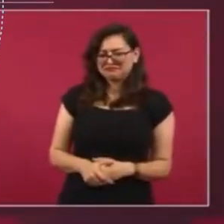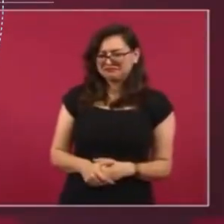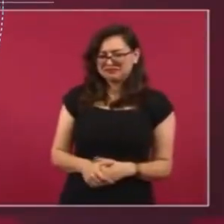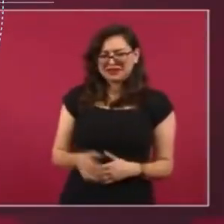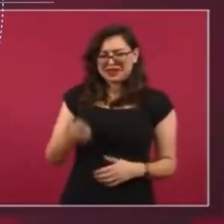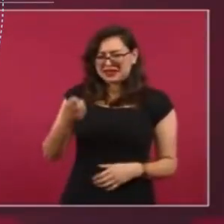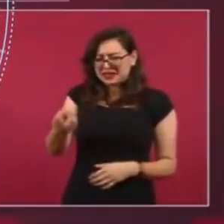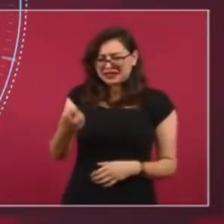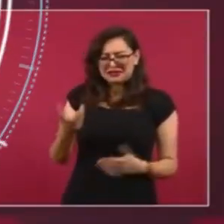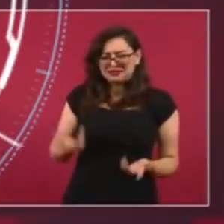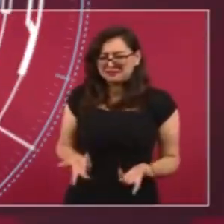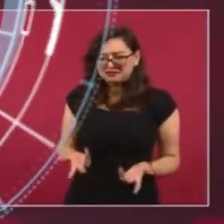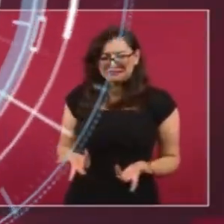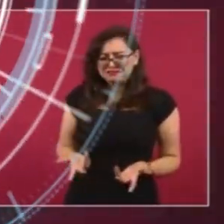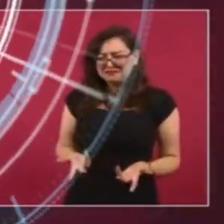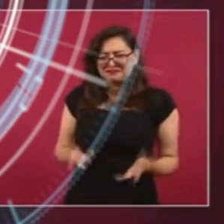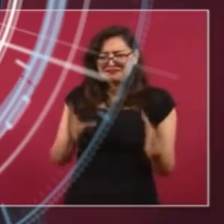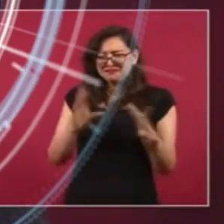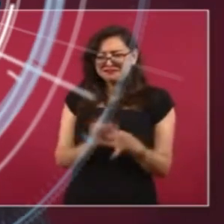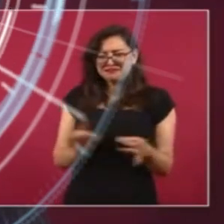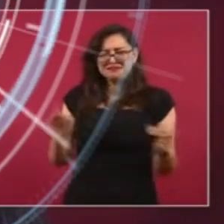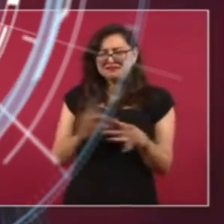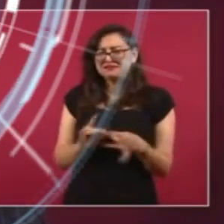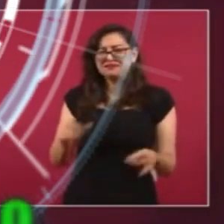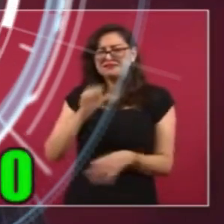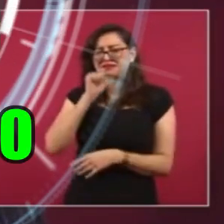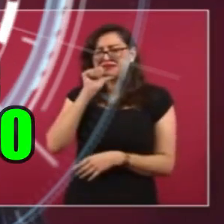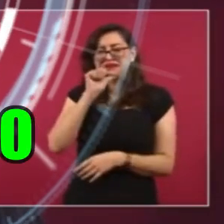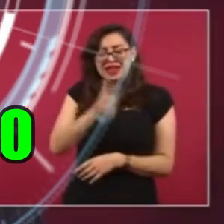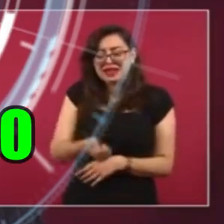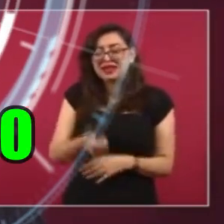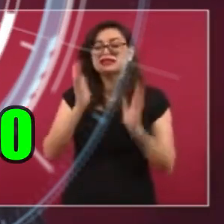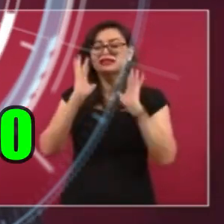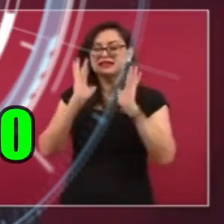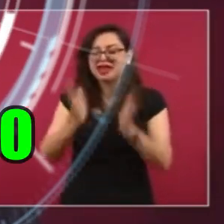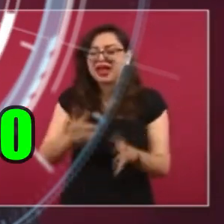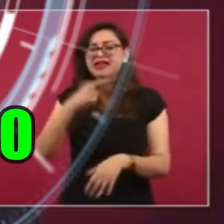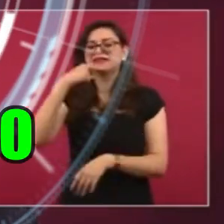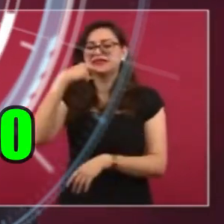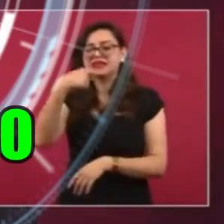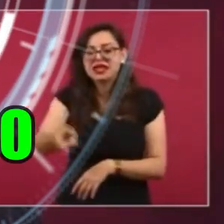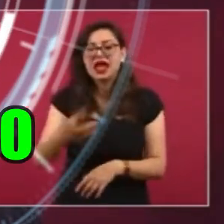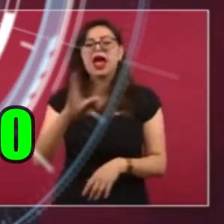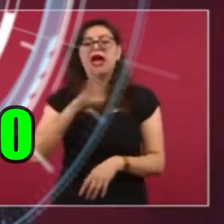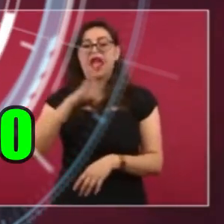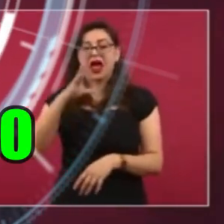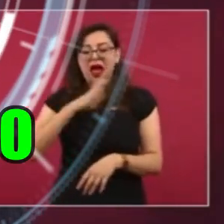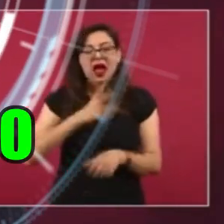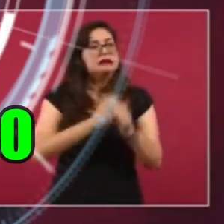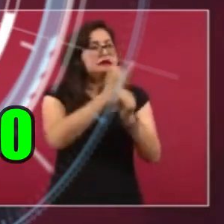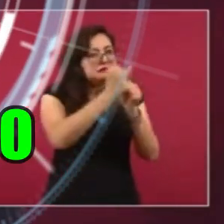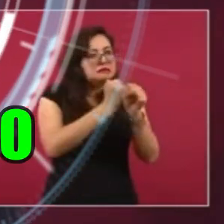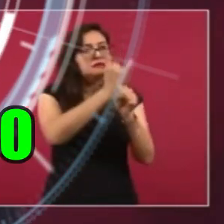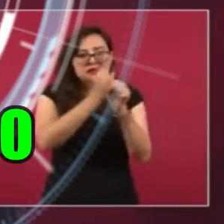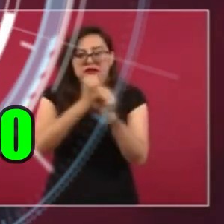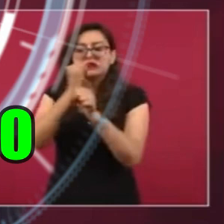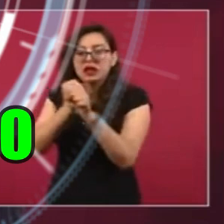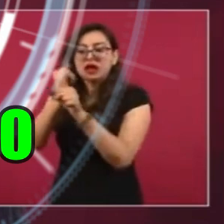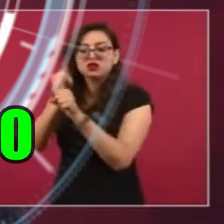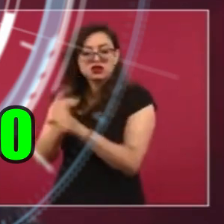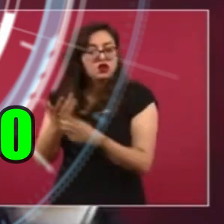Eso seguramente tiene que ver con el trabajo de inteligencia que llevan a cabo